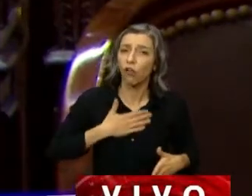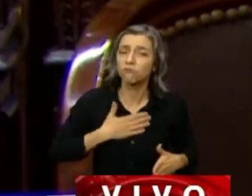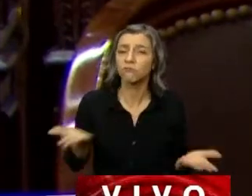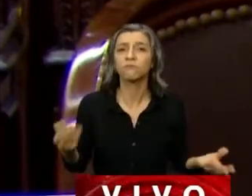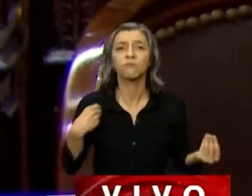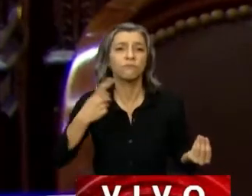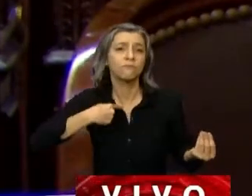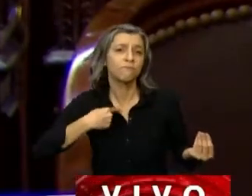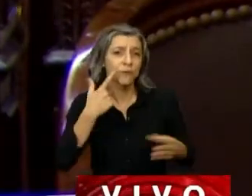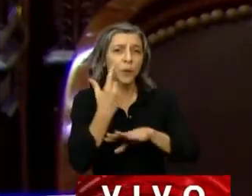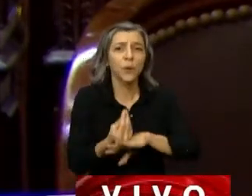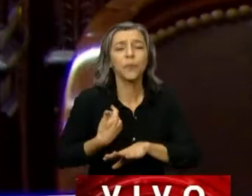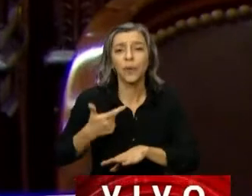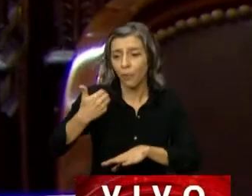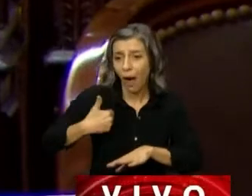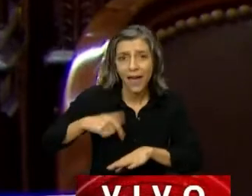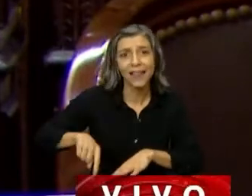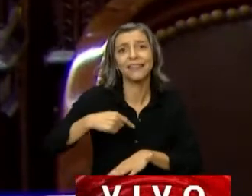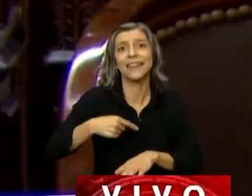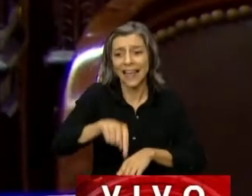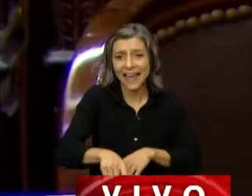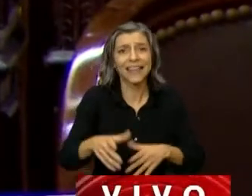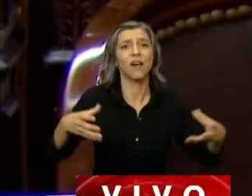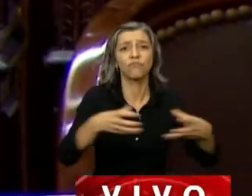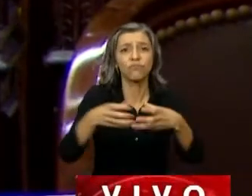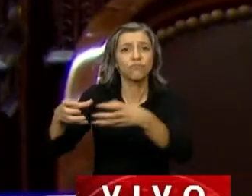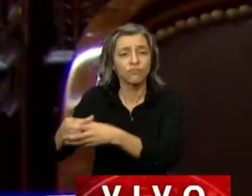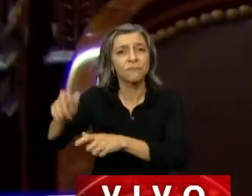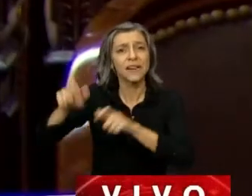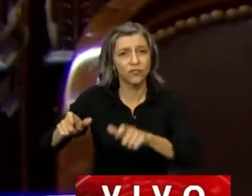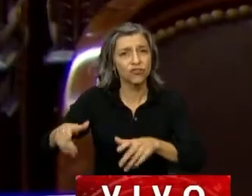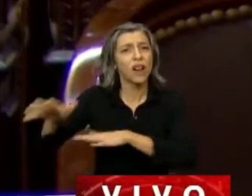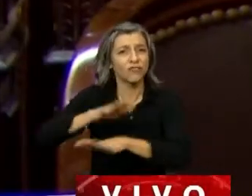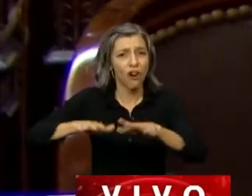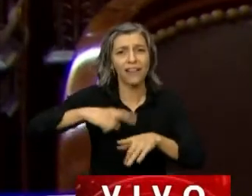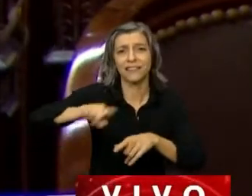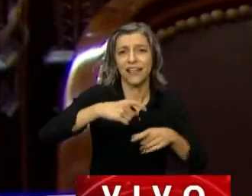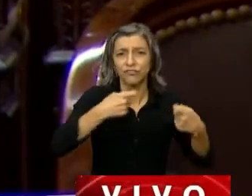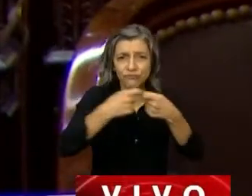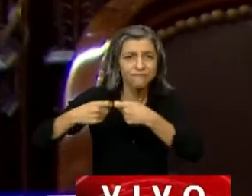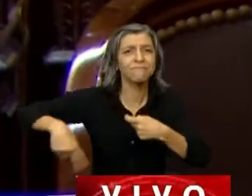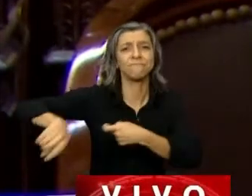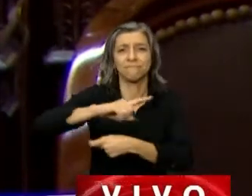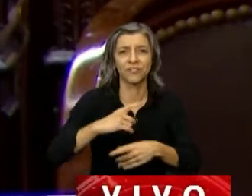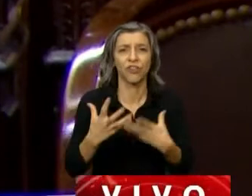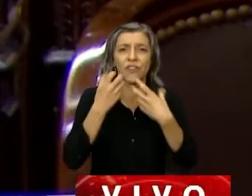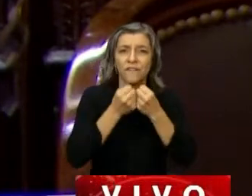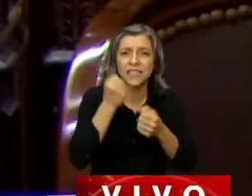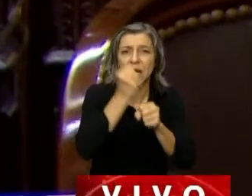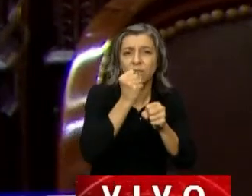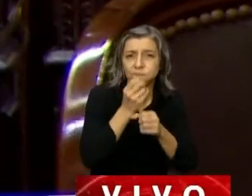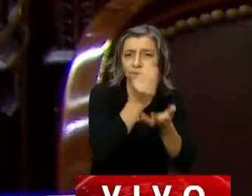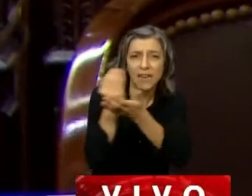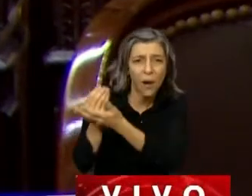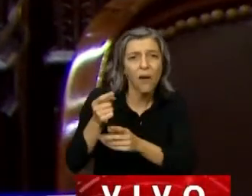un país donde la organización popular, el activismo, la defensa por los espacios de trabajo, la defensa por la cultura